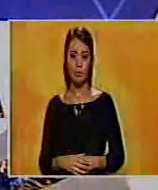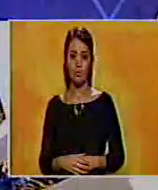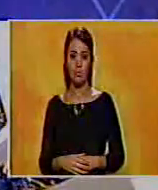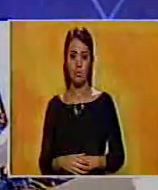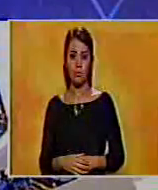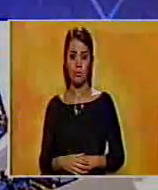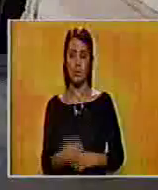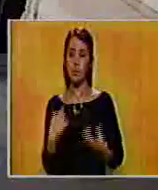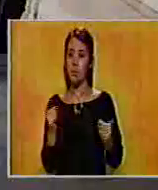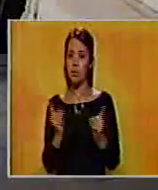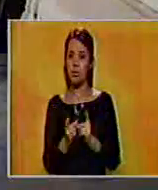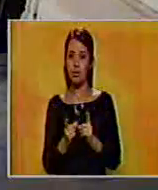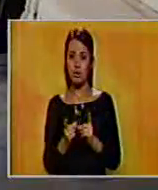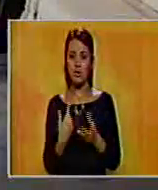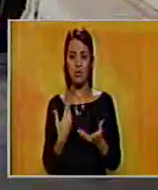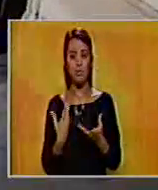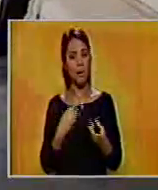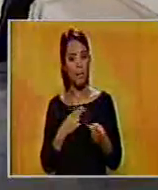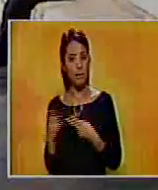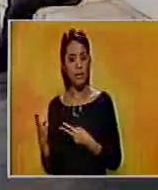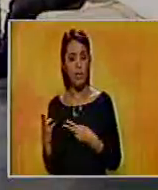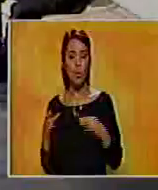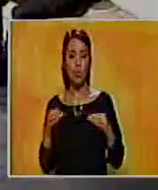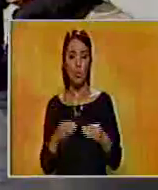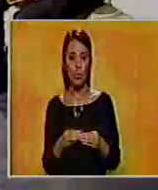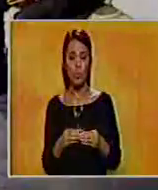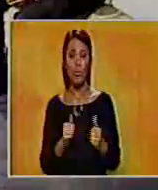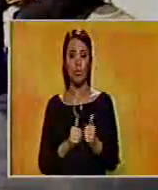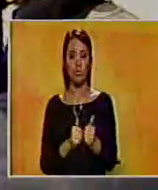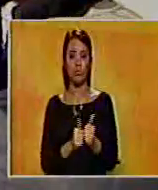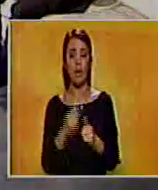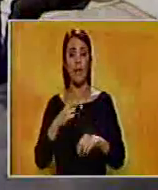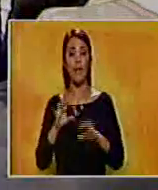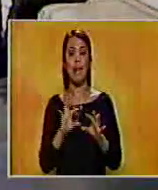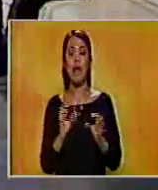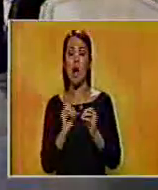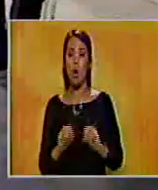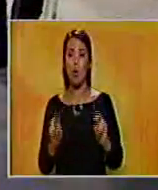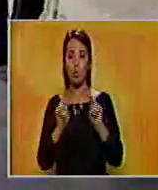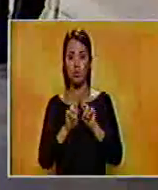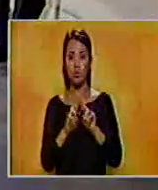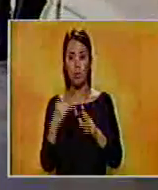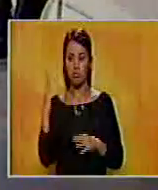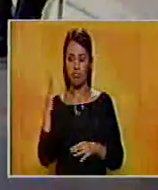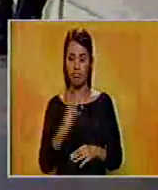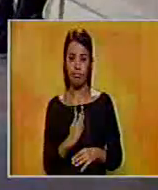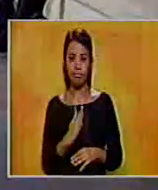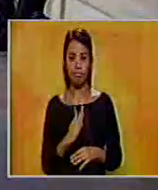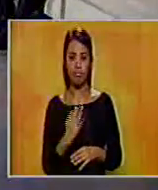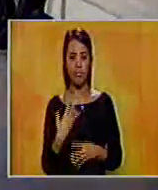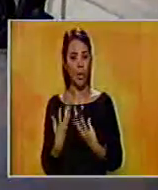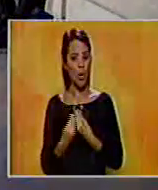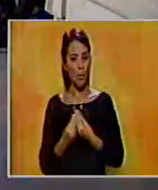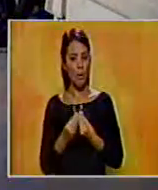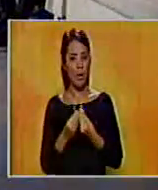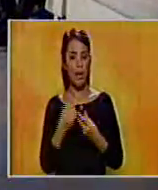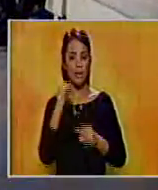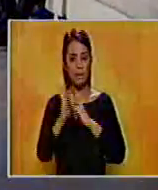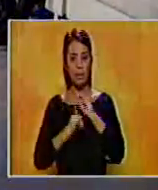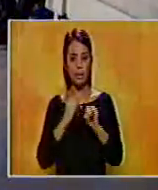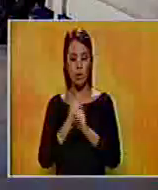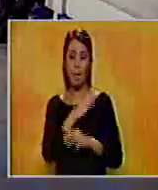ente electoral. Ella ha dicho que se va a invitar una comisión de la Organización de Naciones Unidas para que venga como acompañamiento internacional